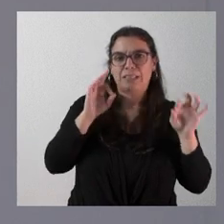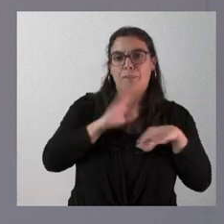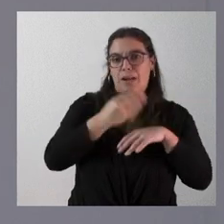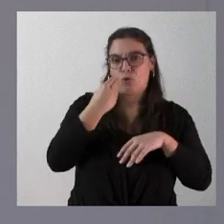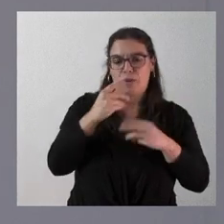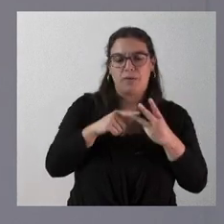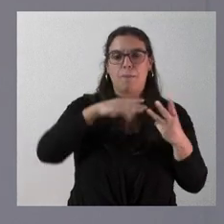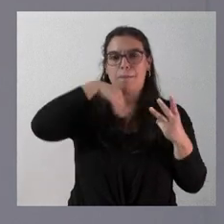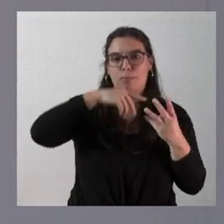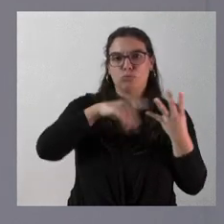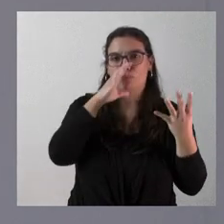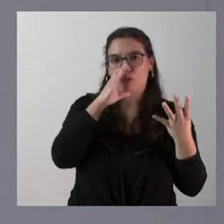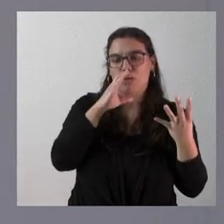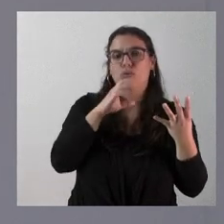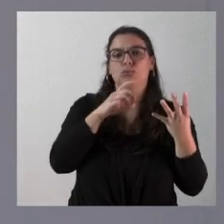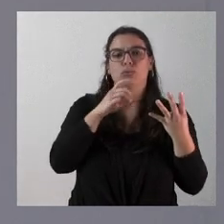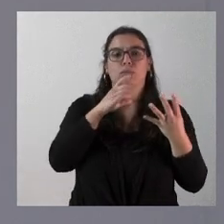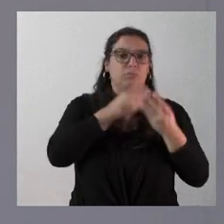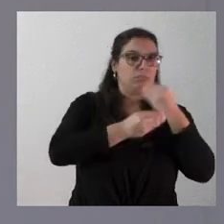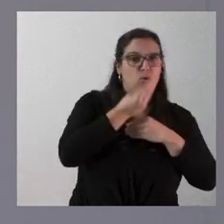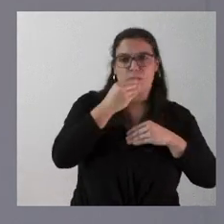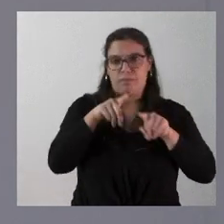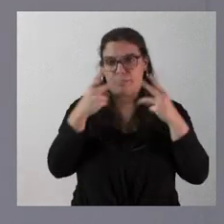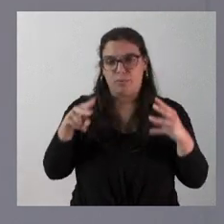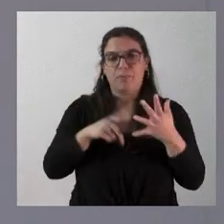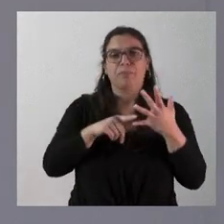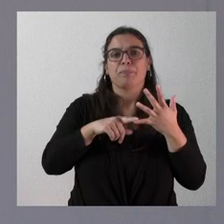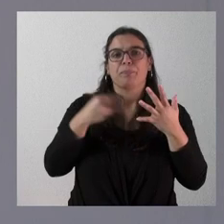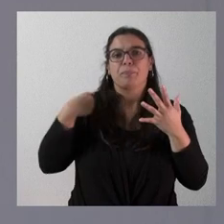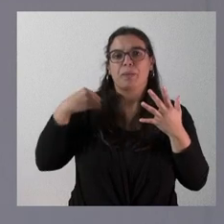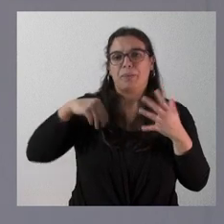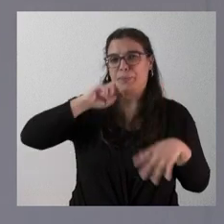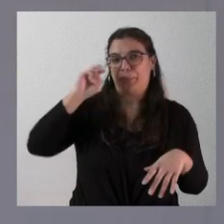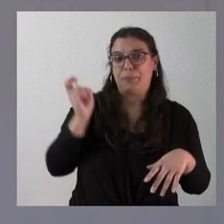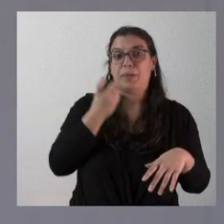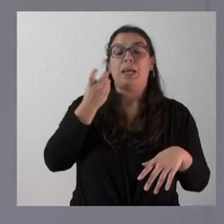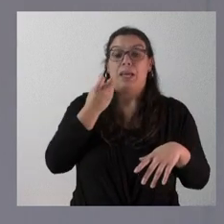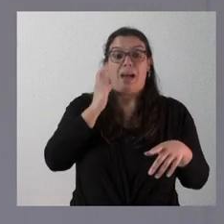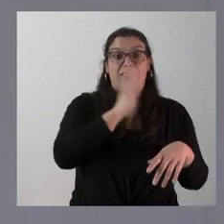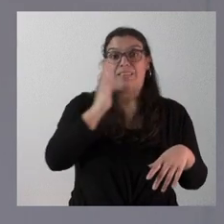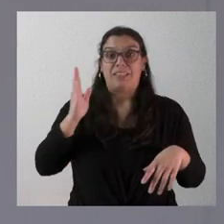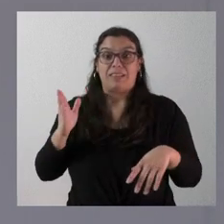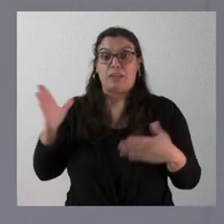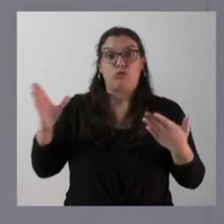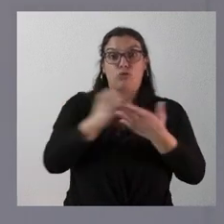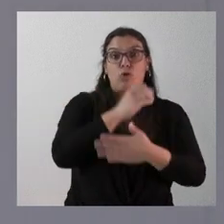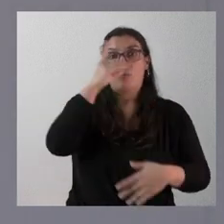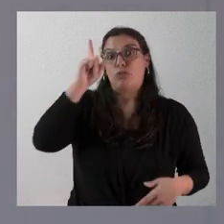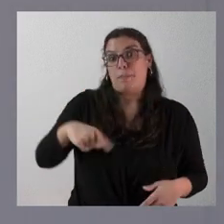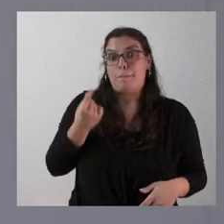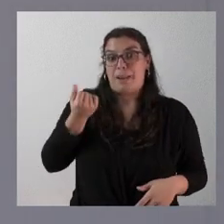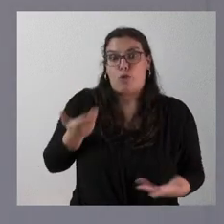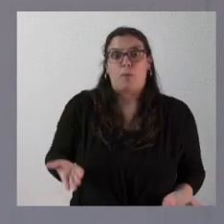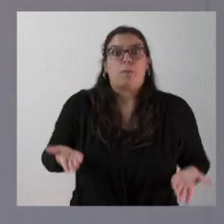pavos Porcino tanto reproductores como cebo el sector apícola y dado que se han visto afectados todos ellos también por el incremento de